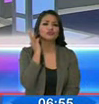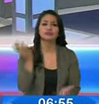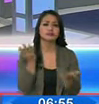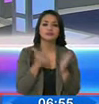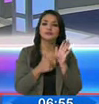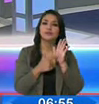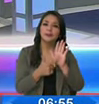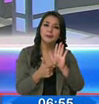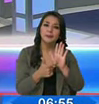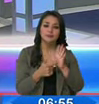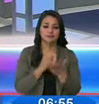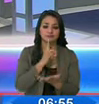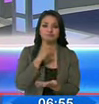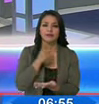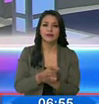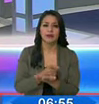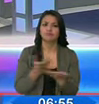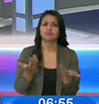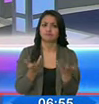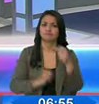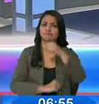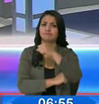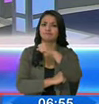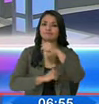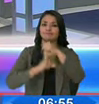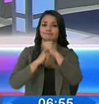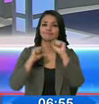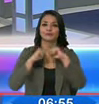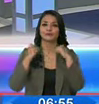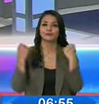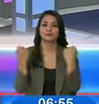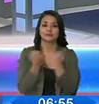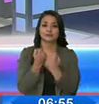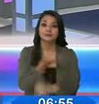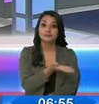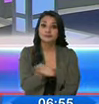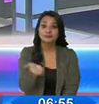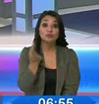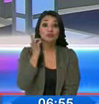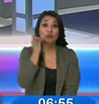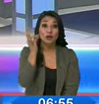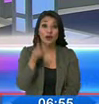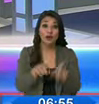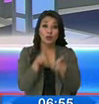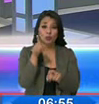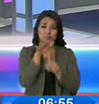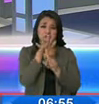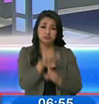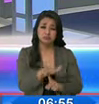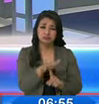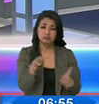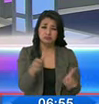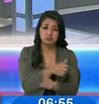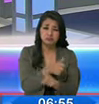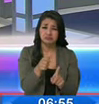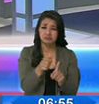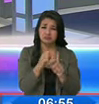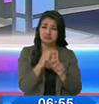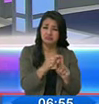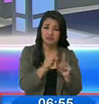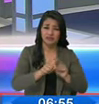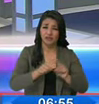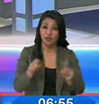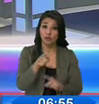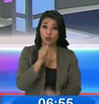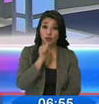constituyen verdaderamente el pilar de nuestra sociedad, a ustedes, mujeres, que soportan la violencia, lo que dice Lali, una sociedad que tiene que entender